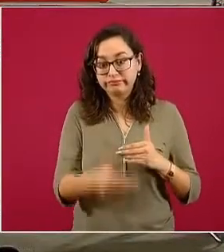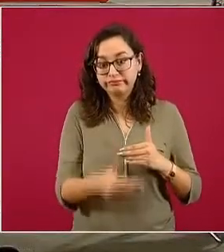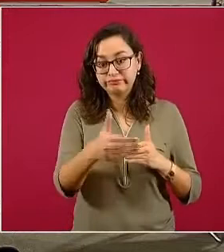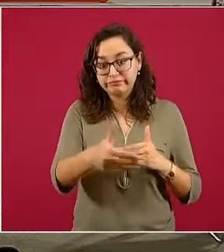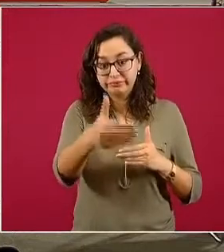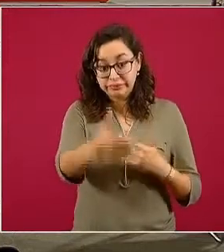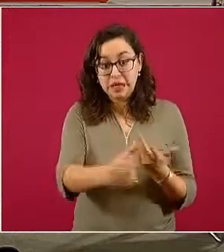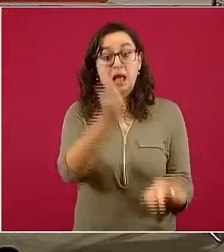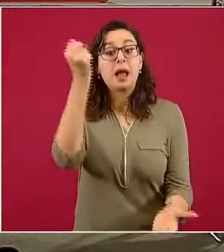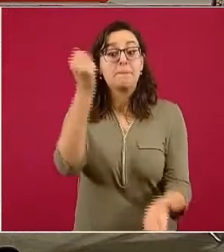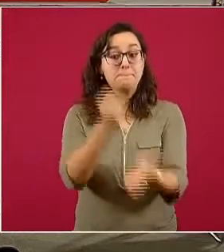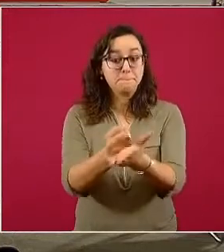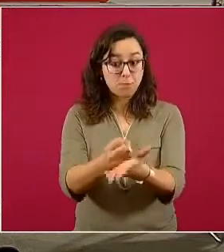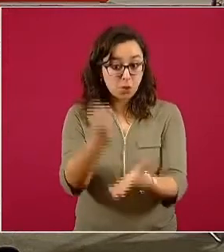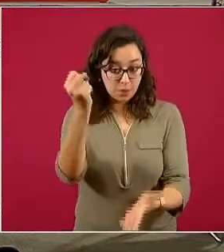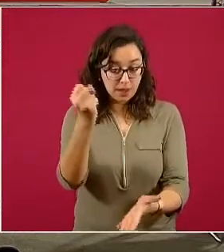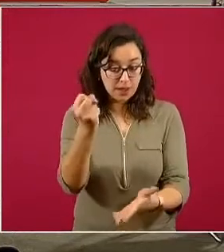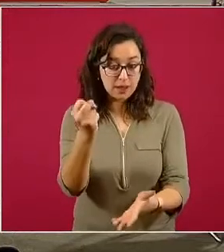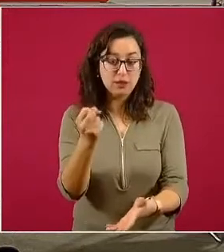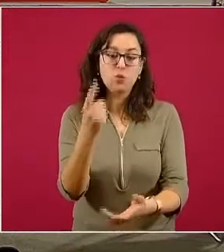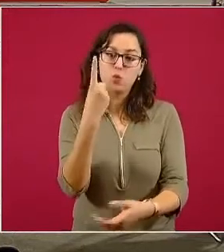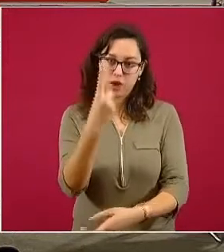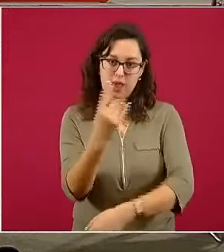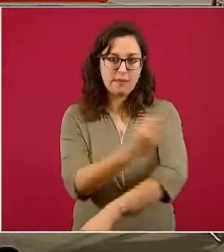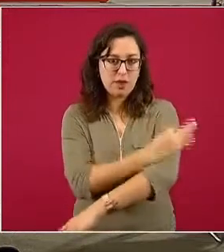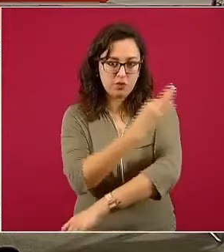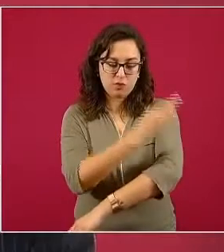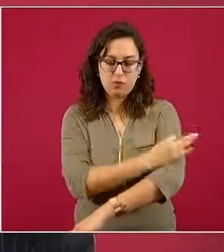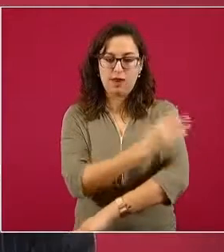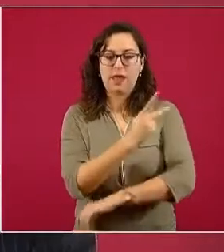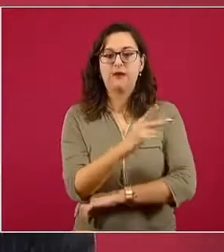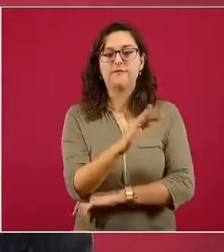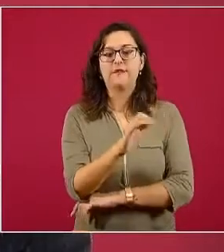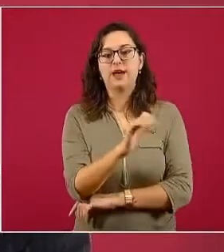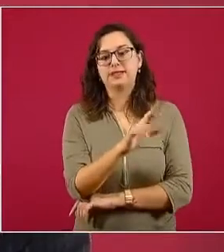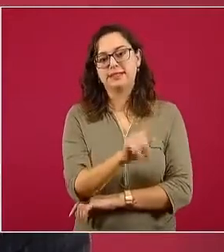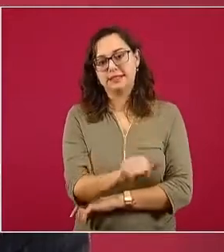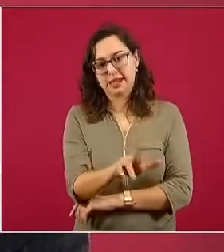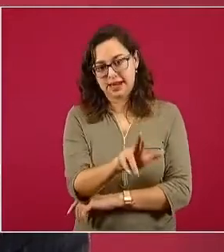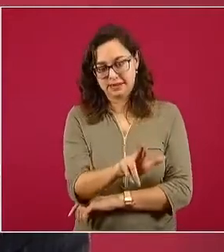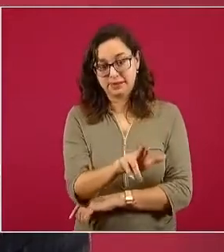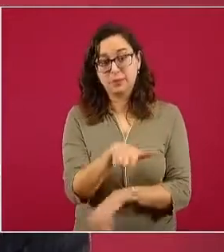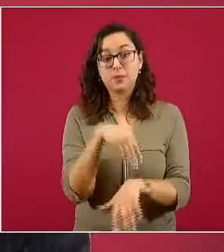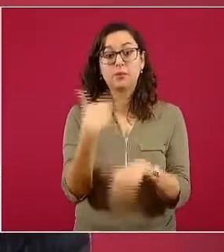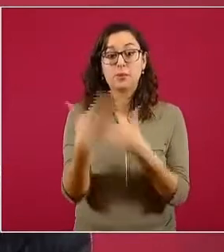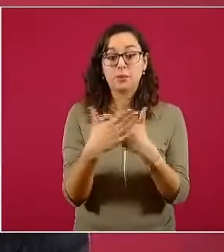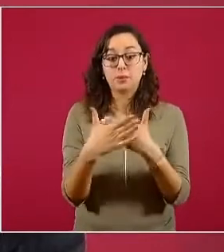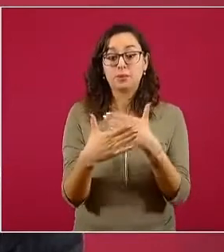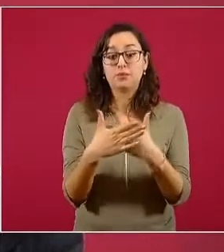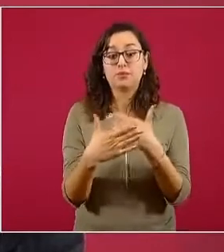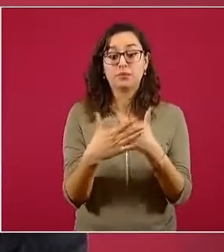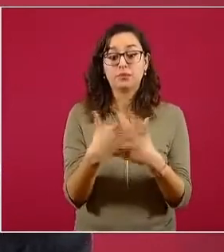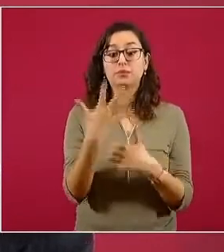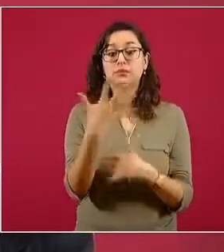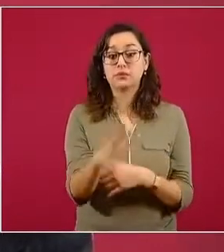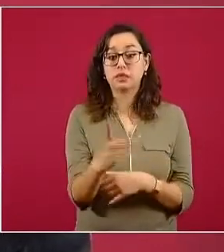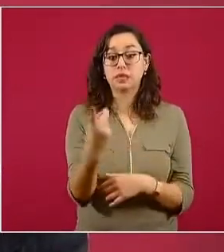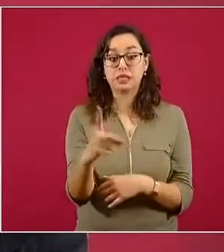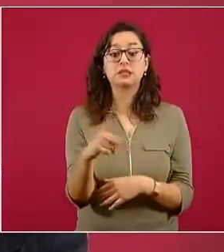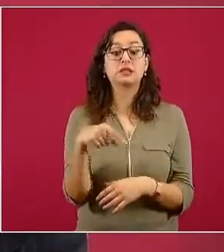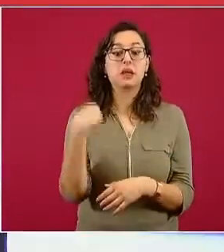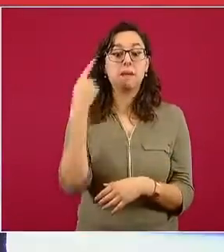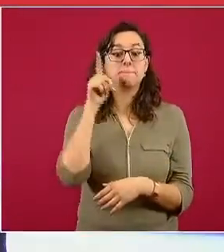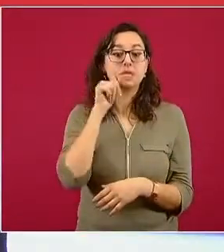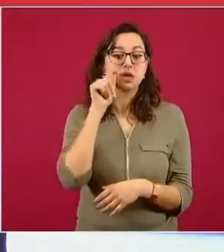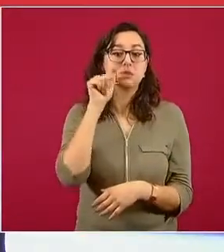sanitaria, ahorita en particular de la vacuna de Pfizer. Como ya hemos dicho, el próximo 10 de diciembre, pasado